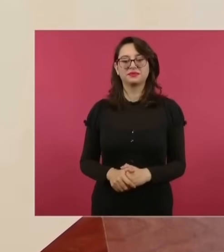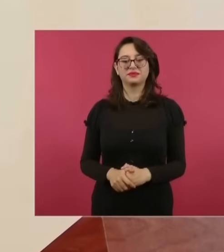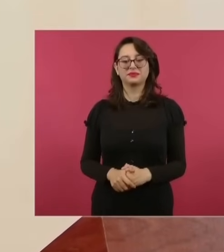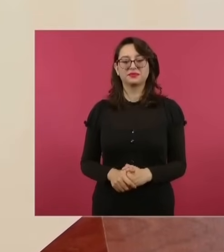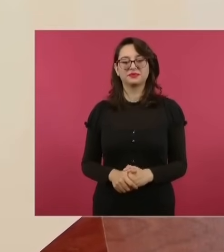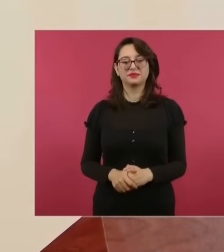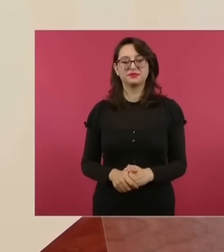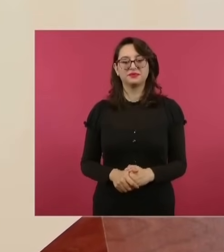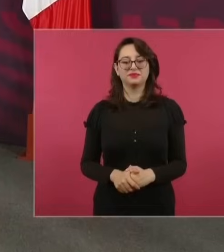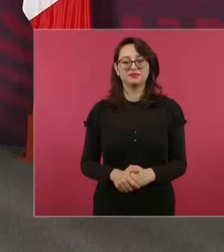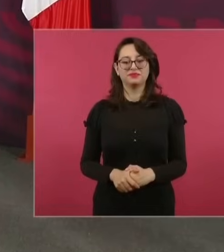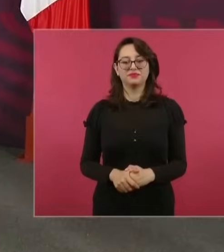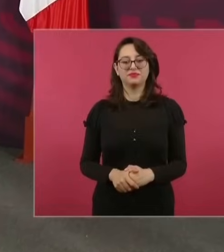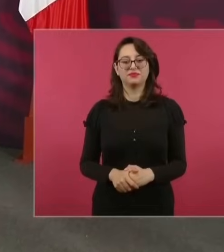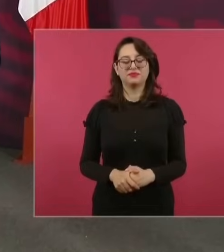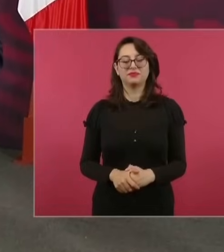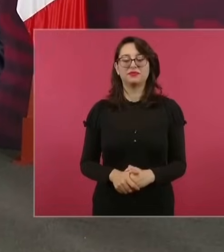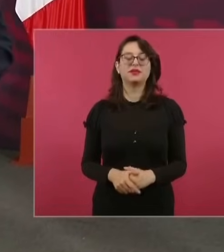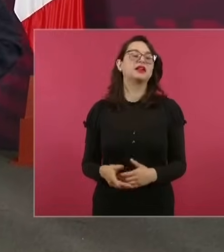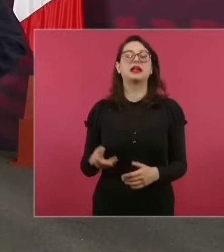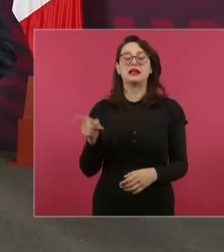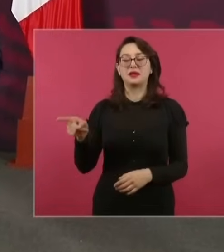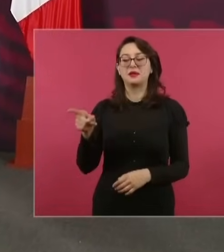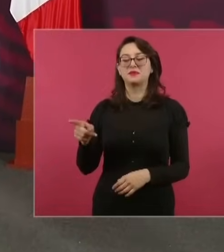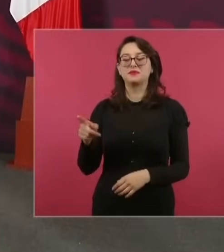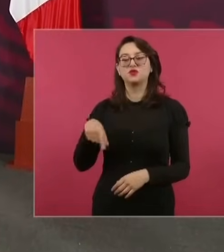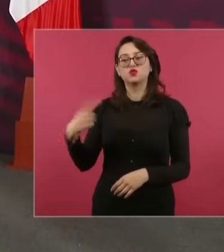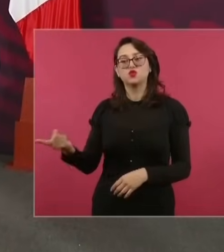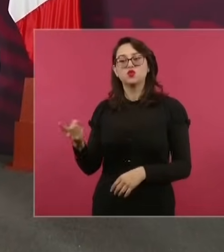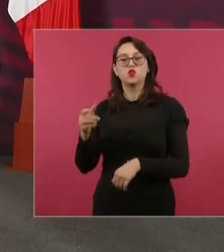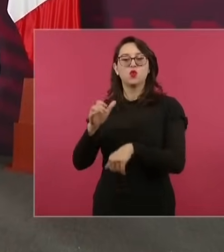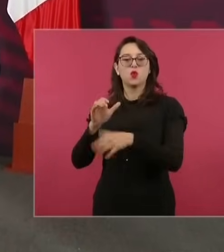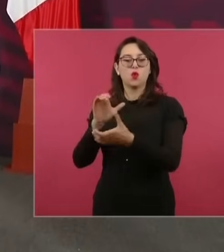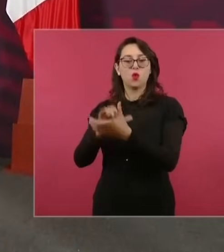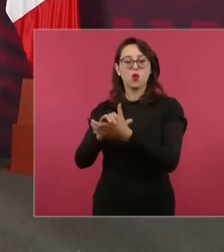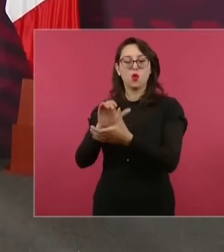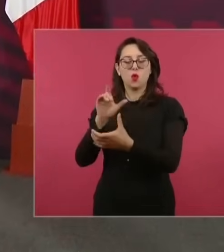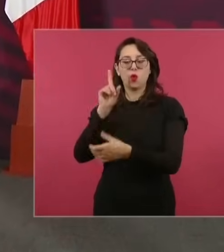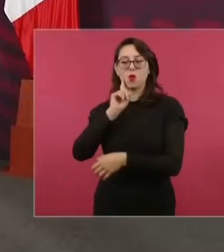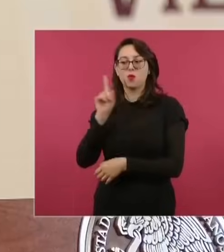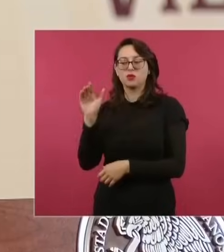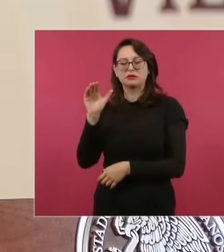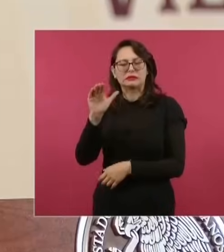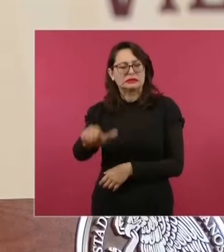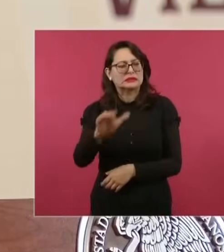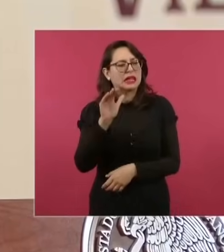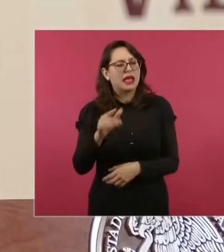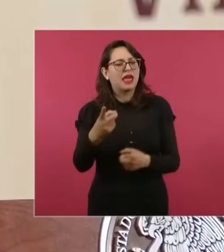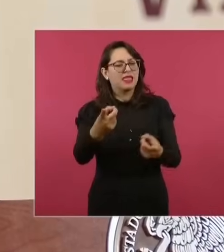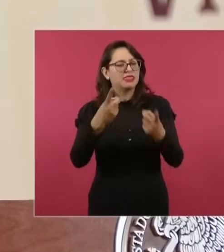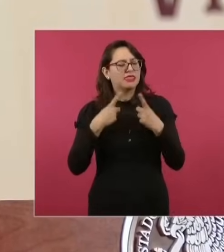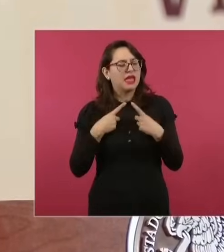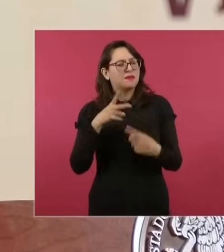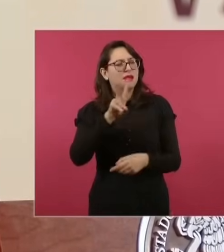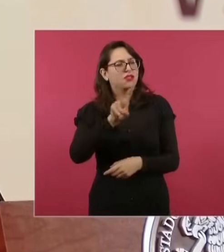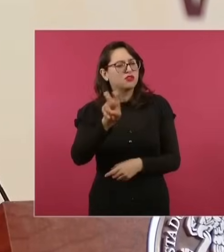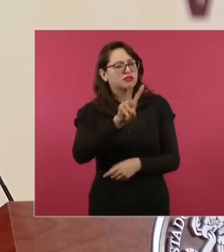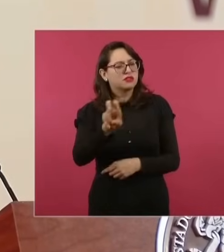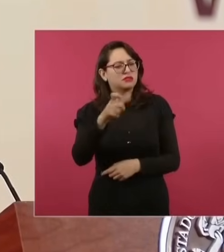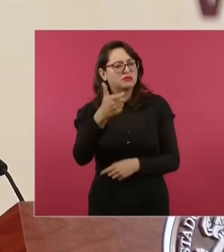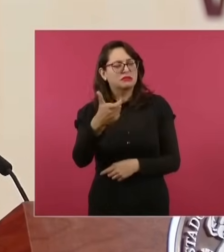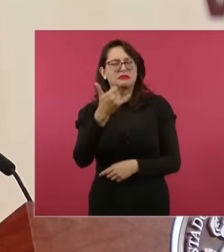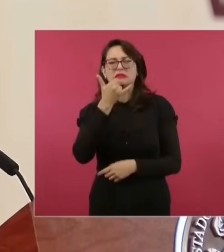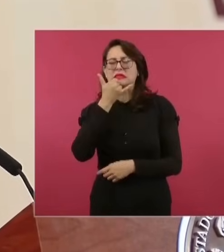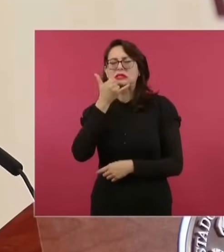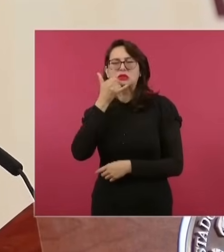tema. Hoy dijo que las cosas van avanzando, pero ayer mostró una cara inquietante, falta de sensibilidad ante un asunto